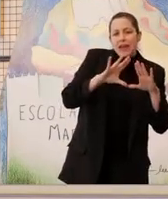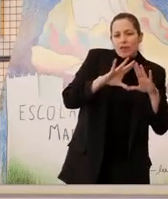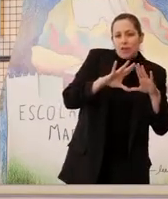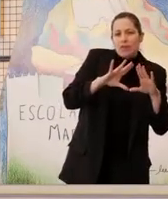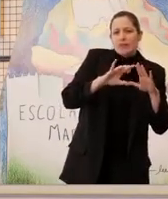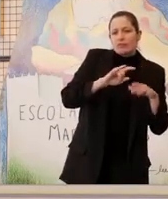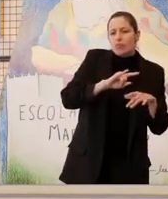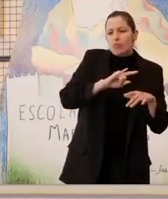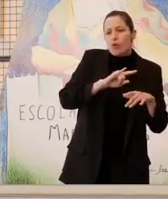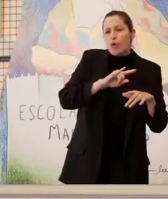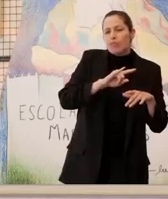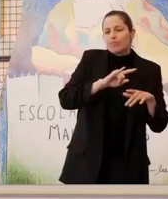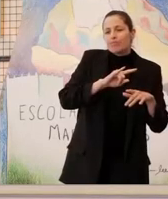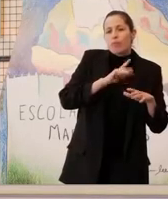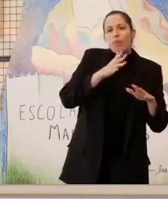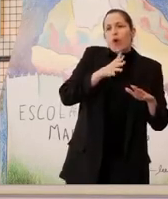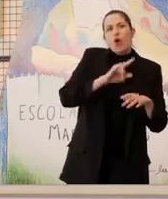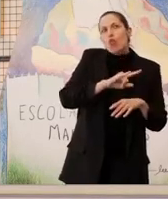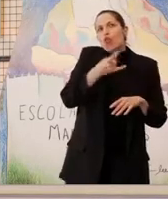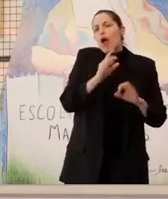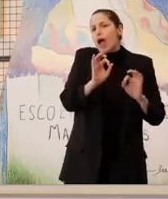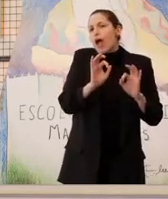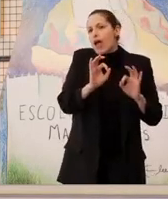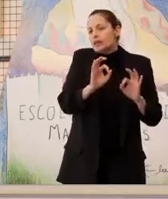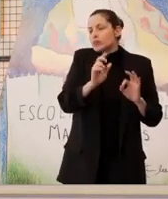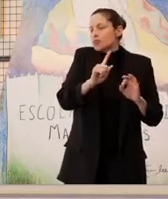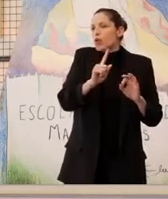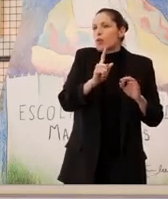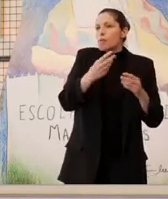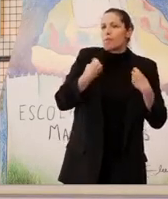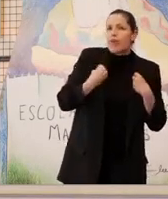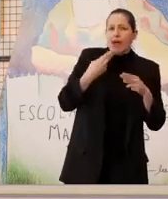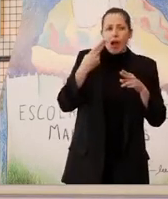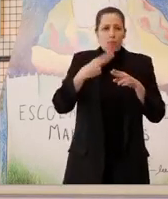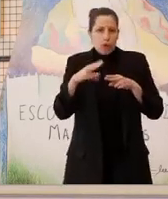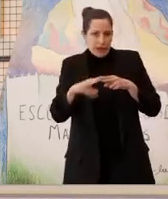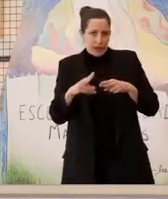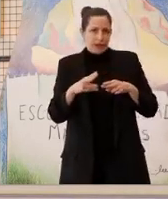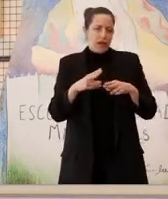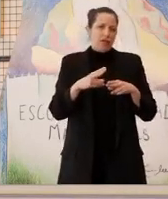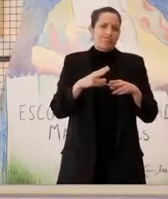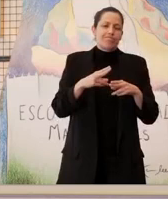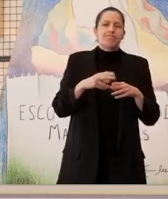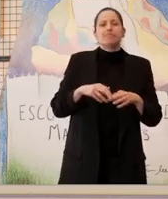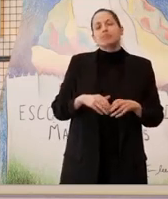que es algo general no que ocurre en la vida política y no solamente en la vida política española